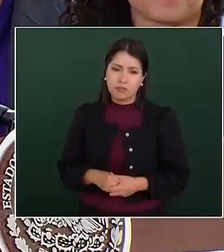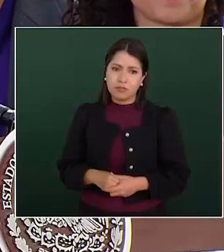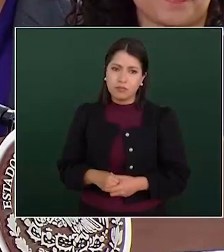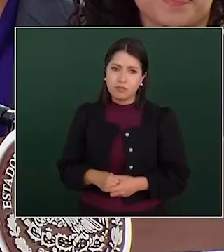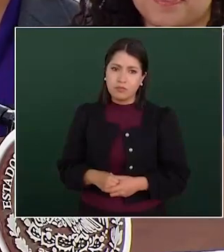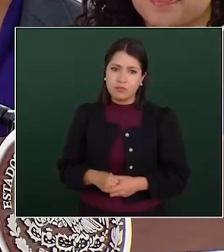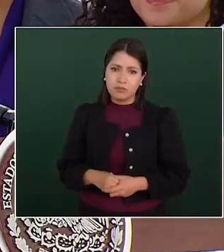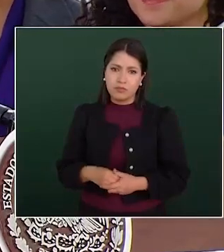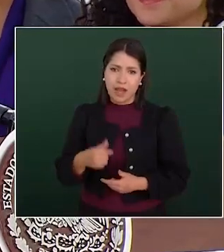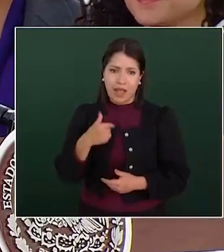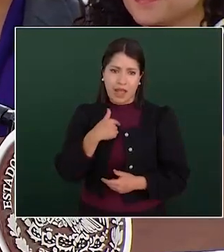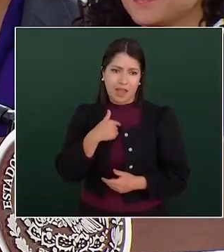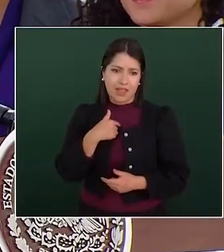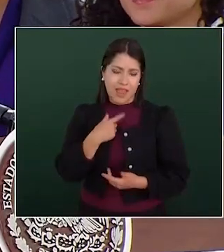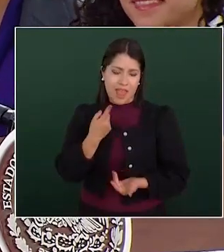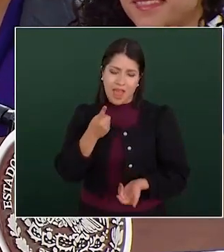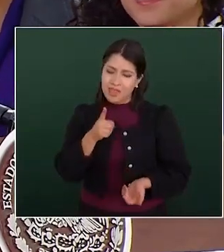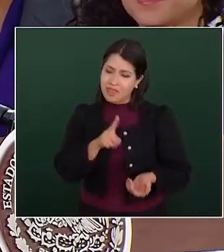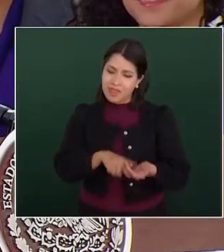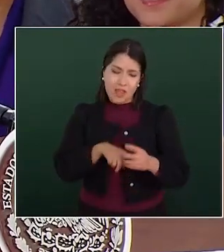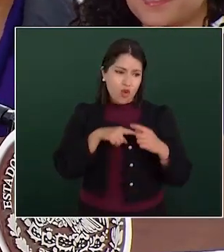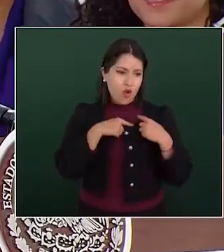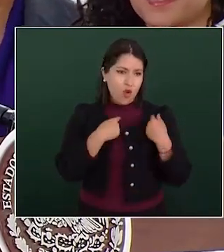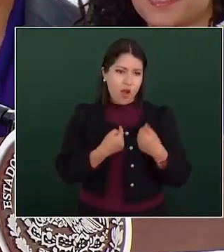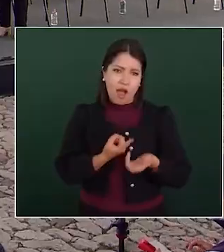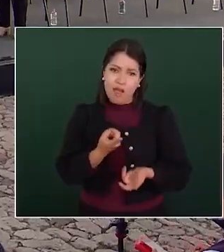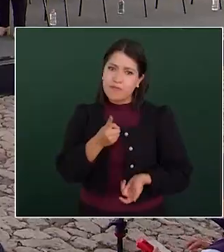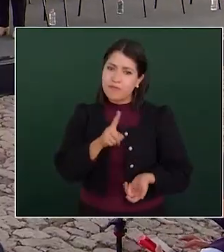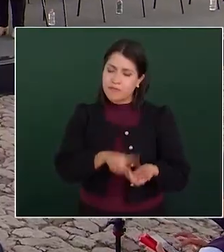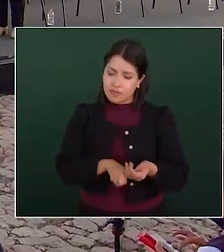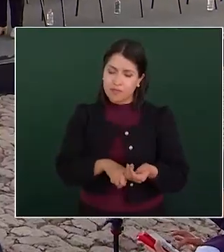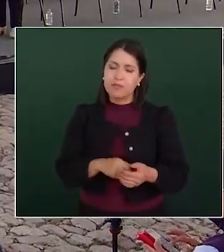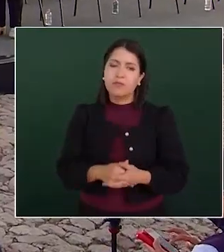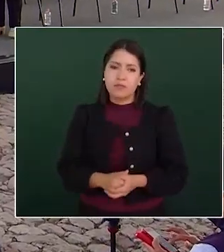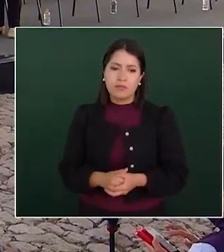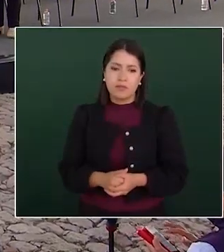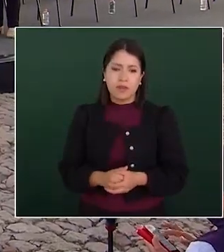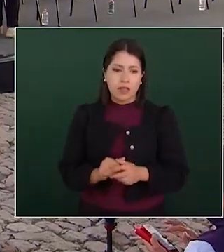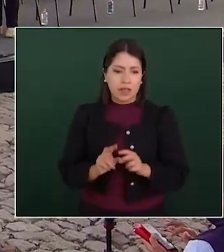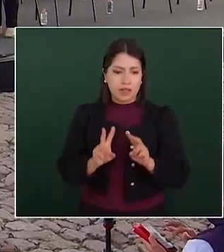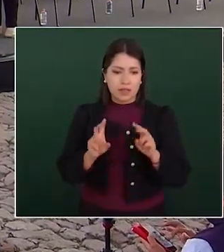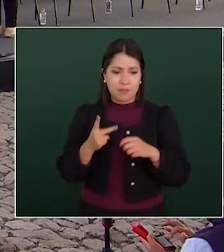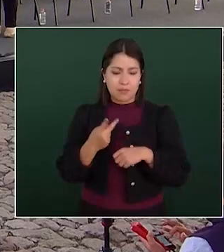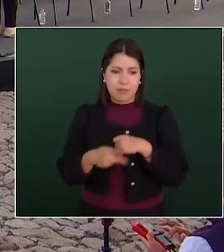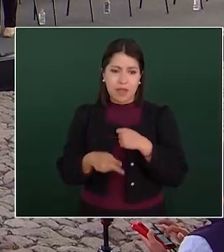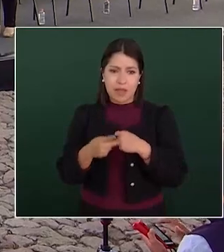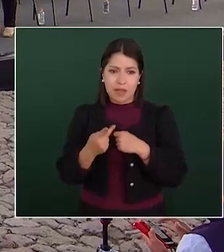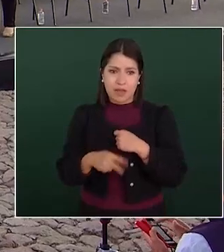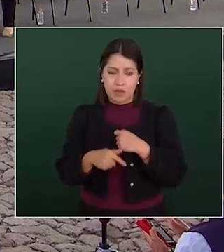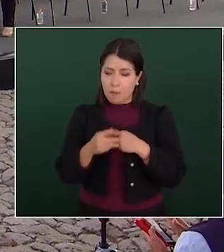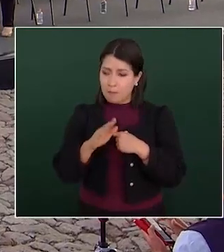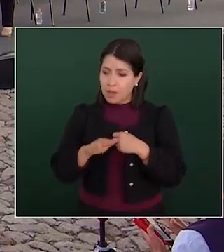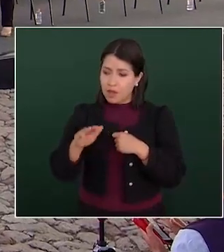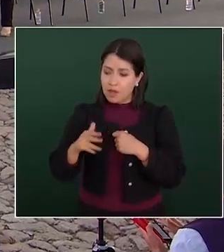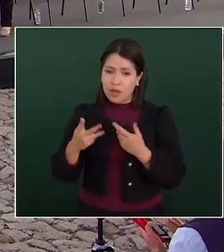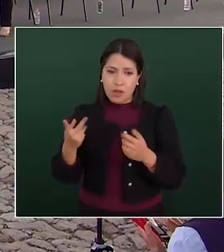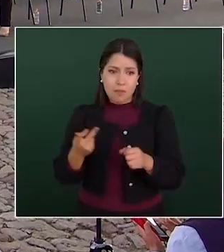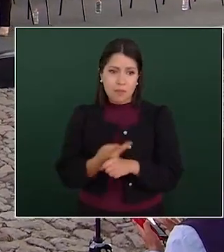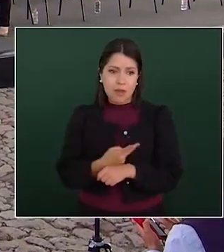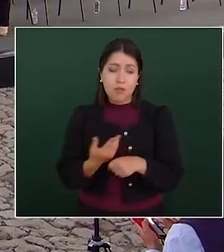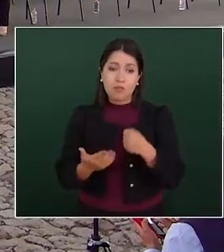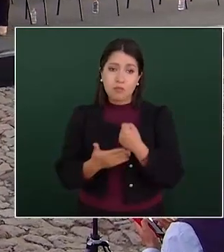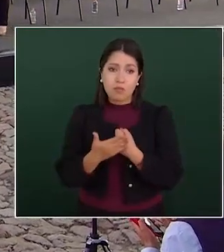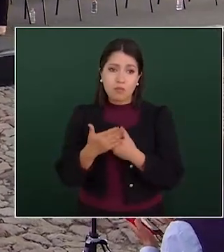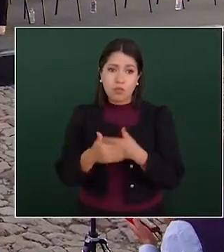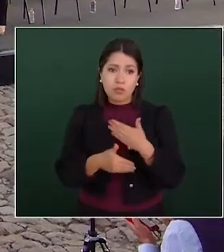Los llevo aquí en mi corazón. ¿Cómo la ve para el proceso electoral? yo espero